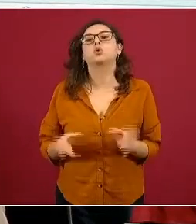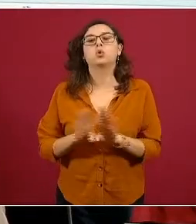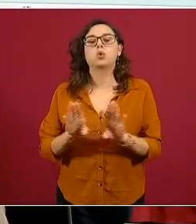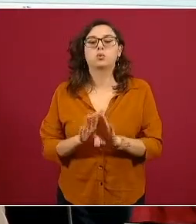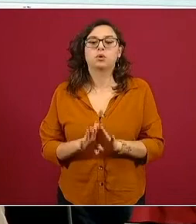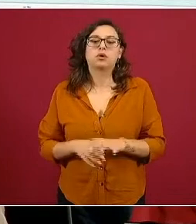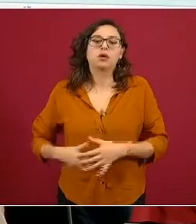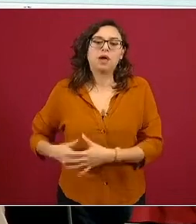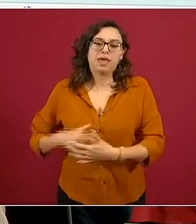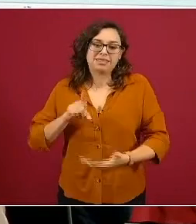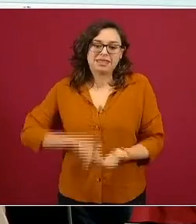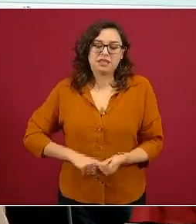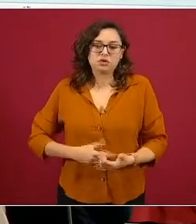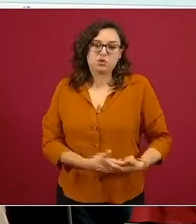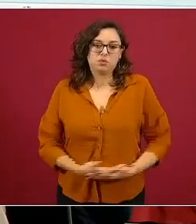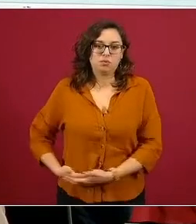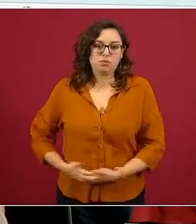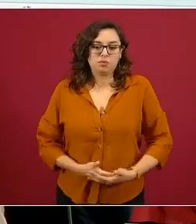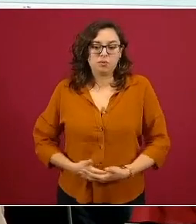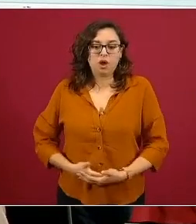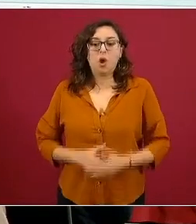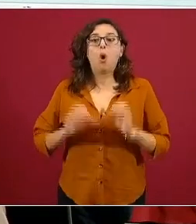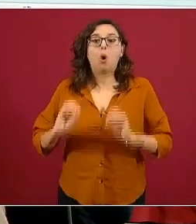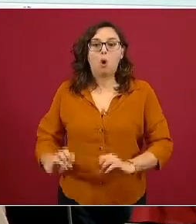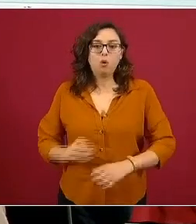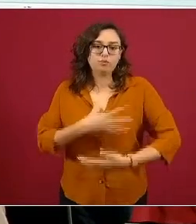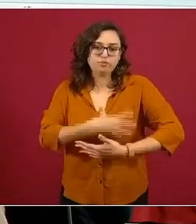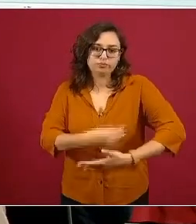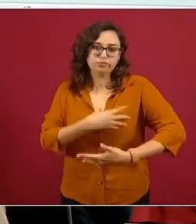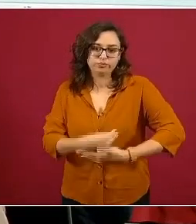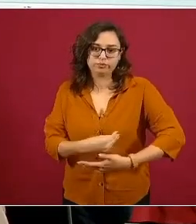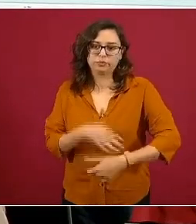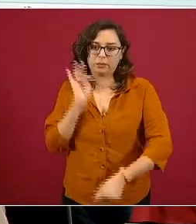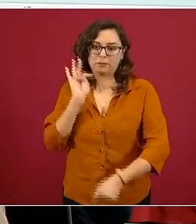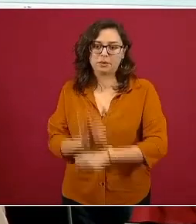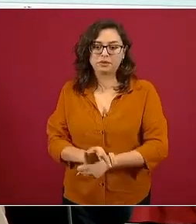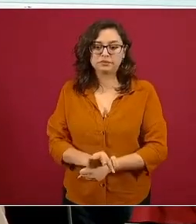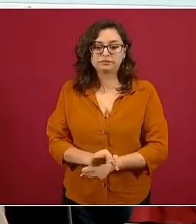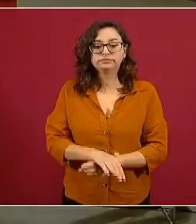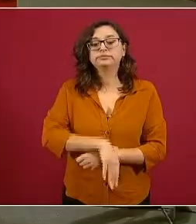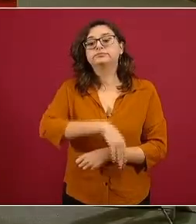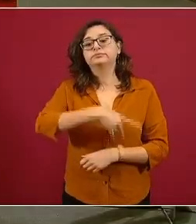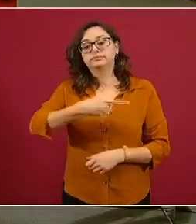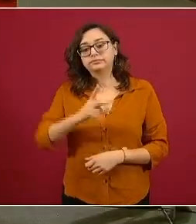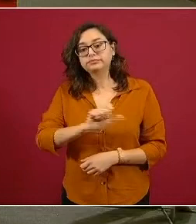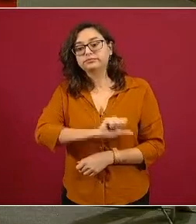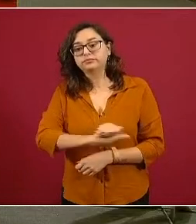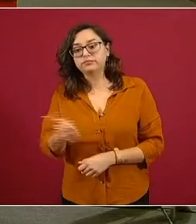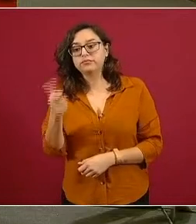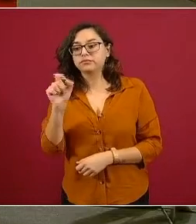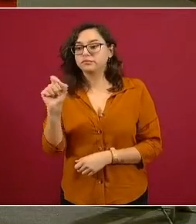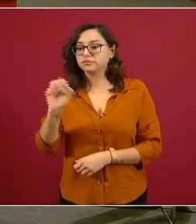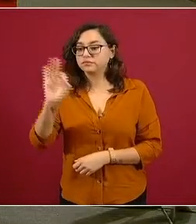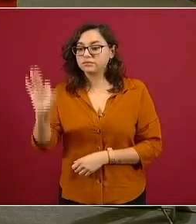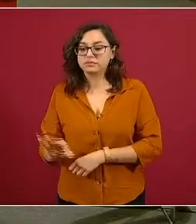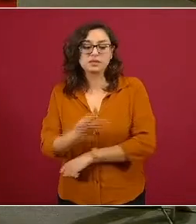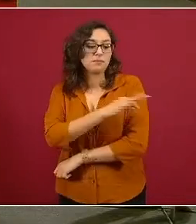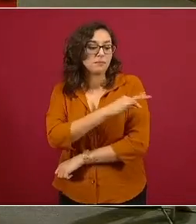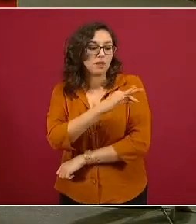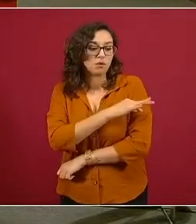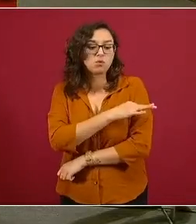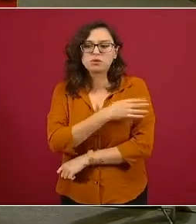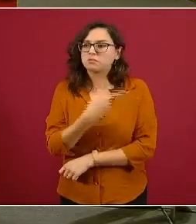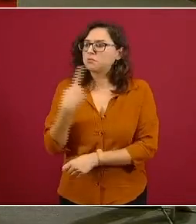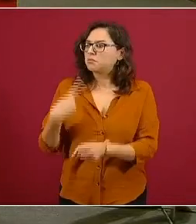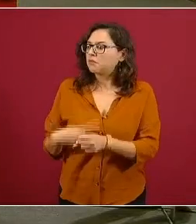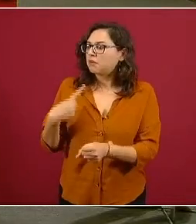de la placenta o de lactancia. Y el otro 20% de personas que estaban vacunadas van a decir, no funciona la